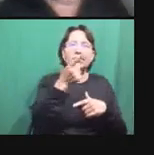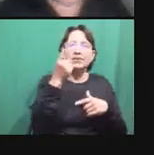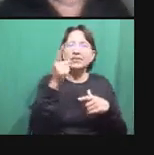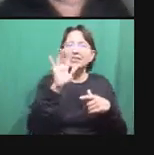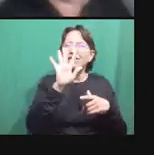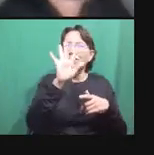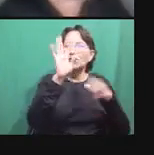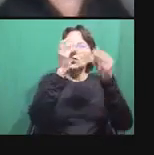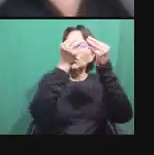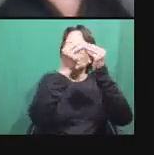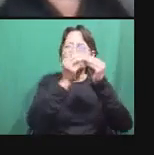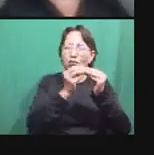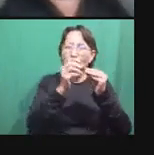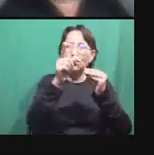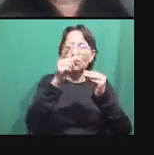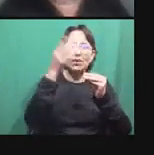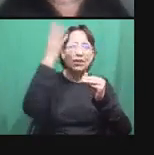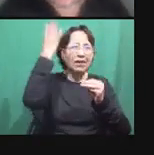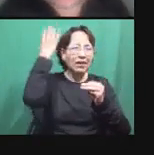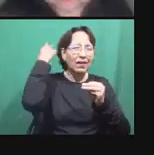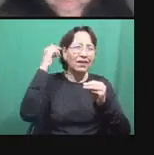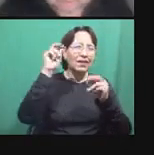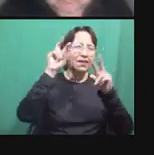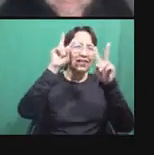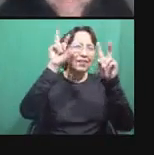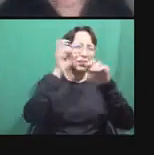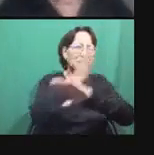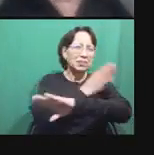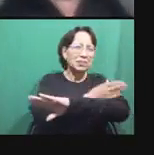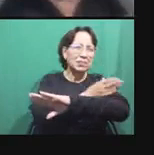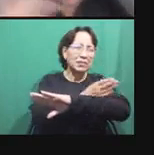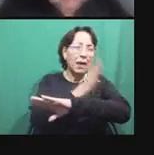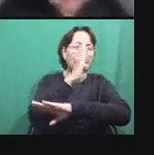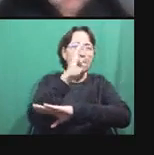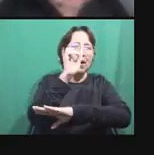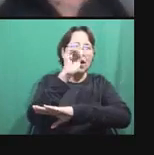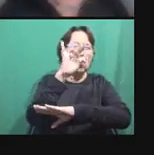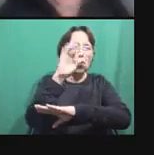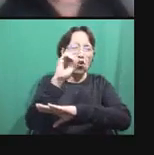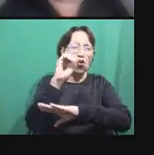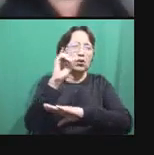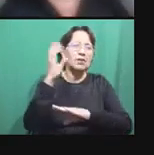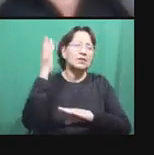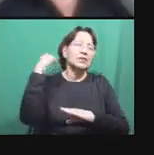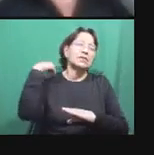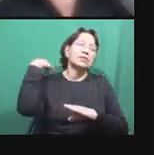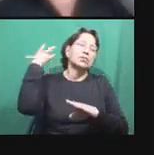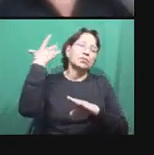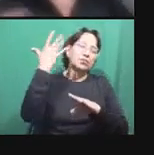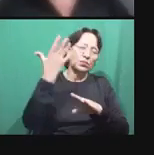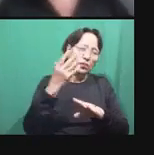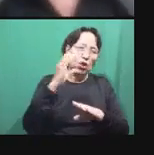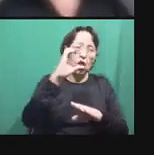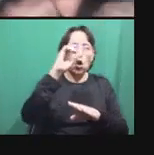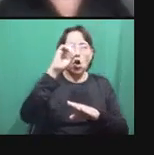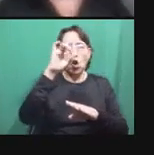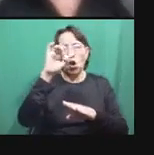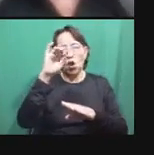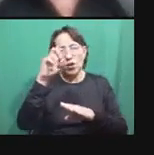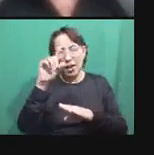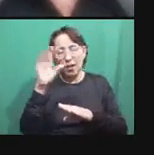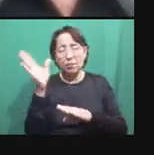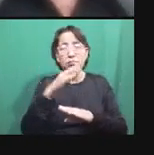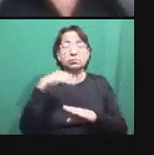reducto del barroco, reducto de este ejercicio colonial y posteriormente republicano, con tal que no